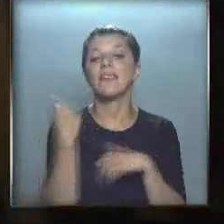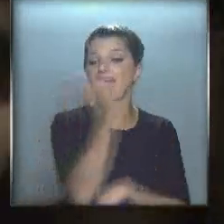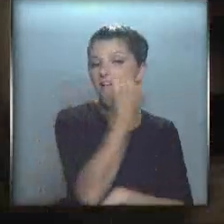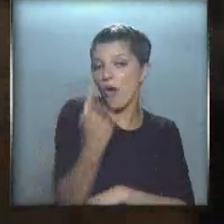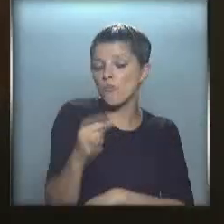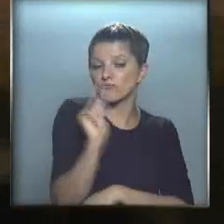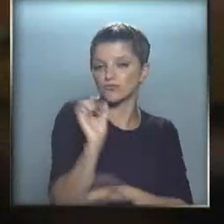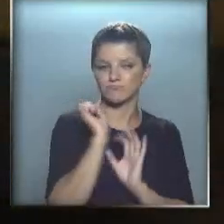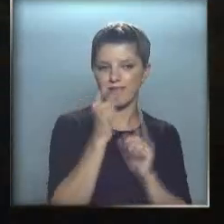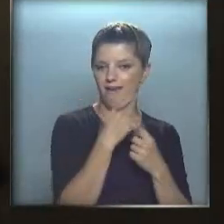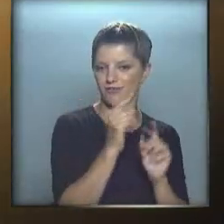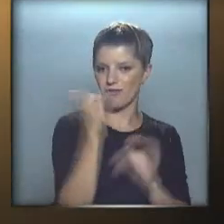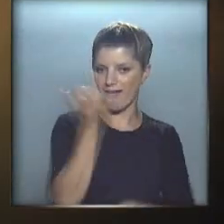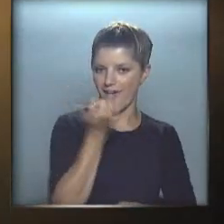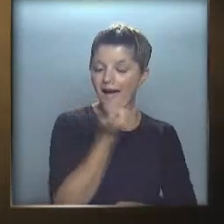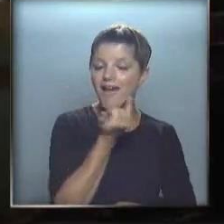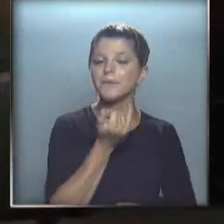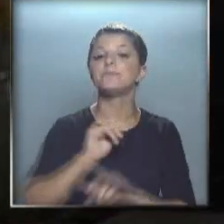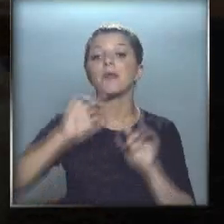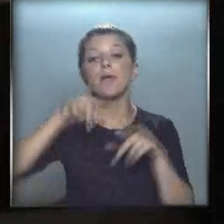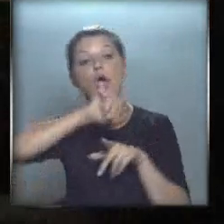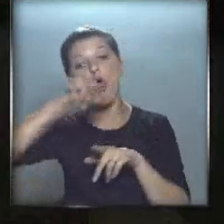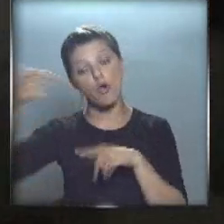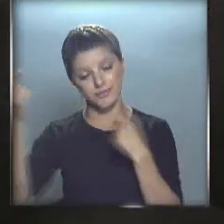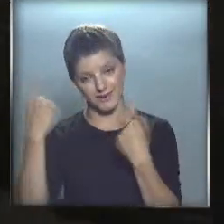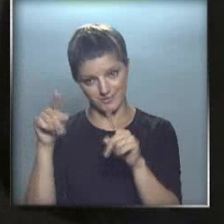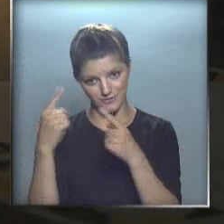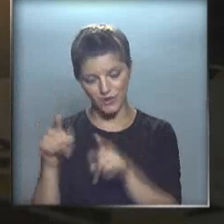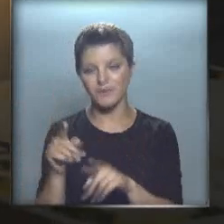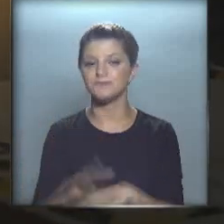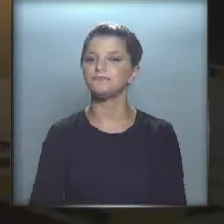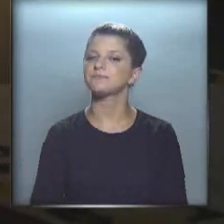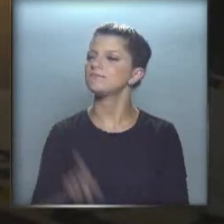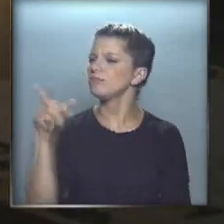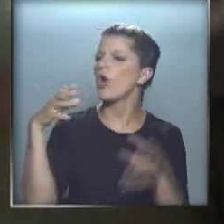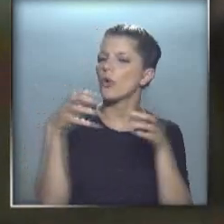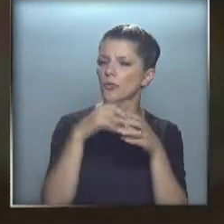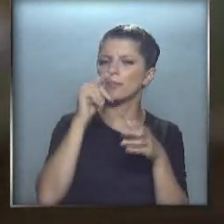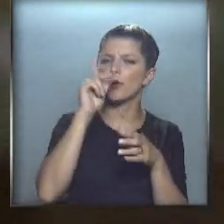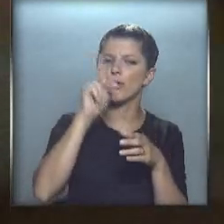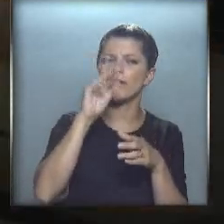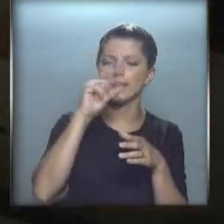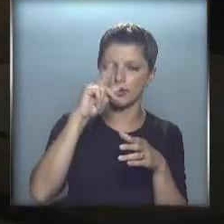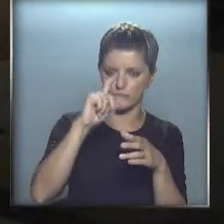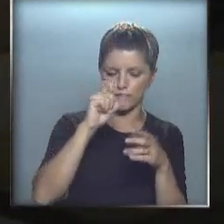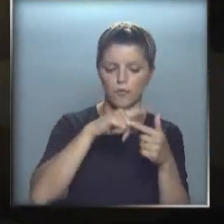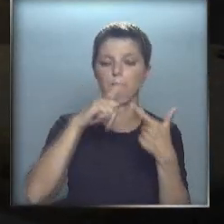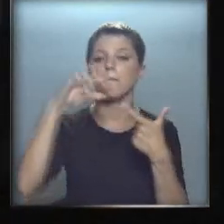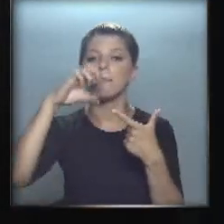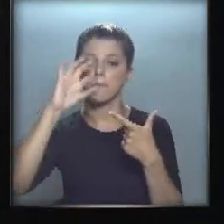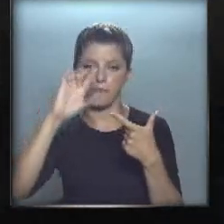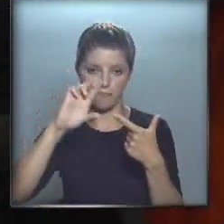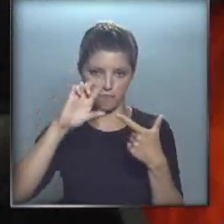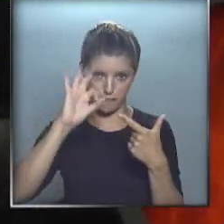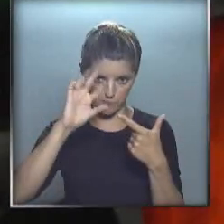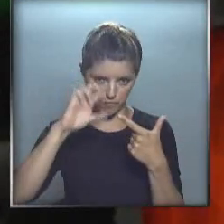sus canciones originales. Sí. También hacemos otro tipo de canciones. Me imagino que está la banda de rock, está la banda de pop, está el romántico. ¿No?